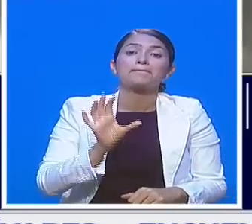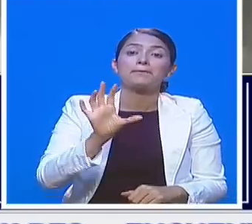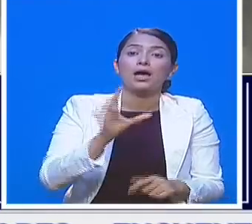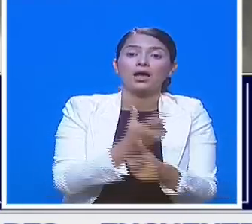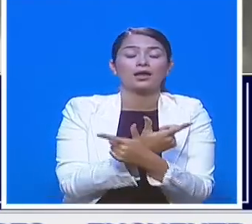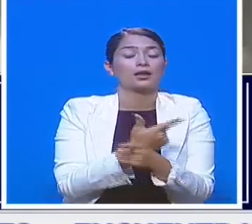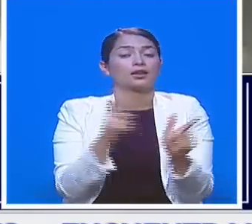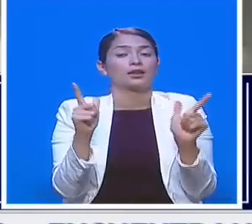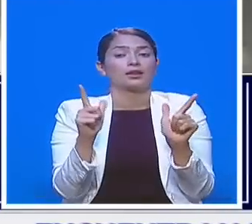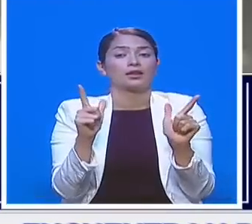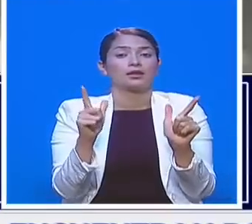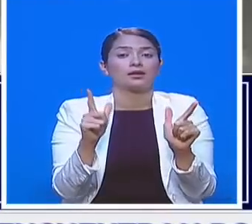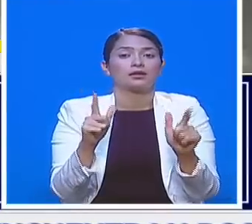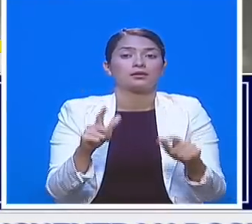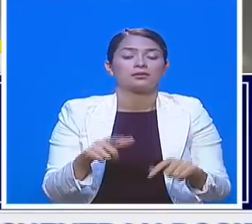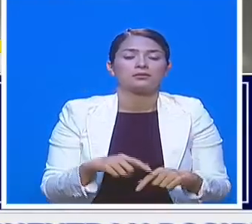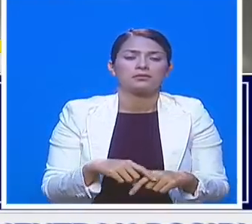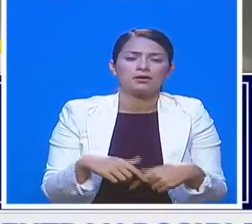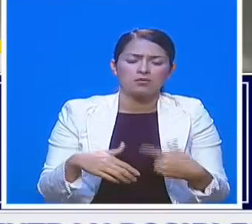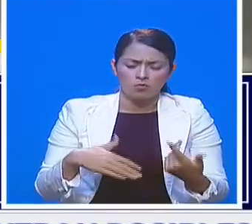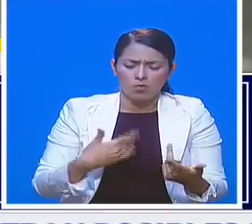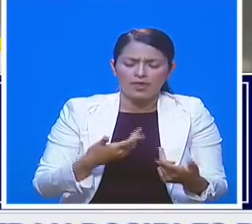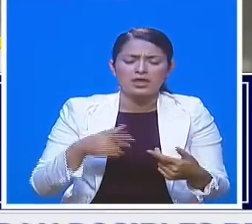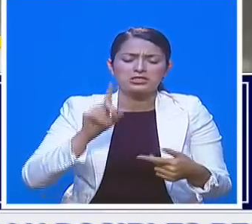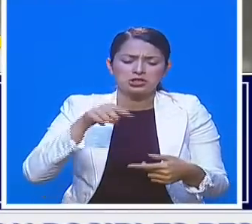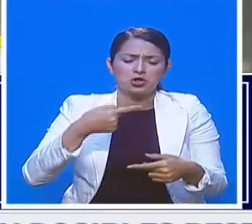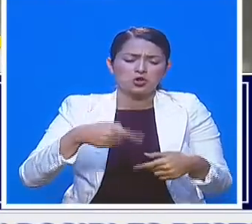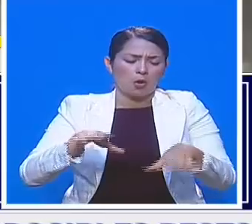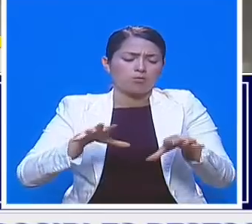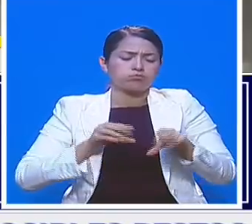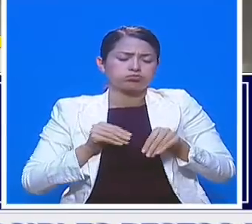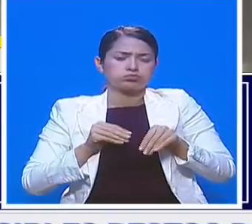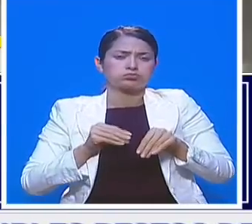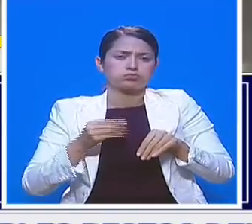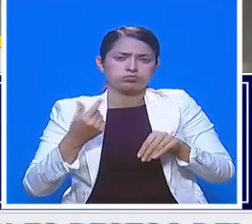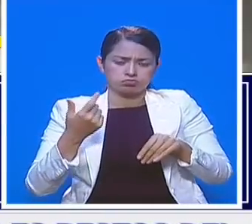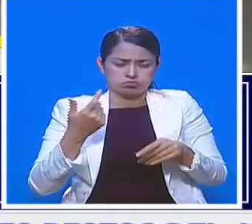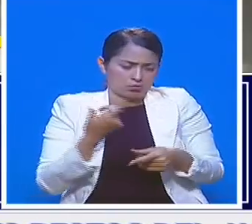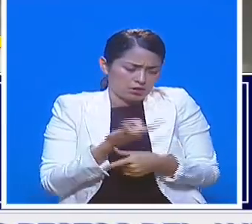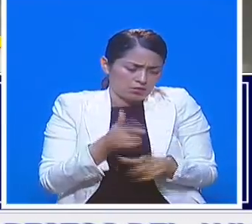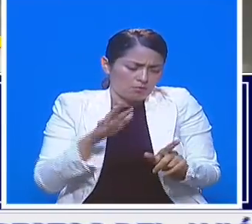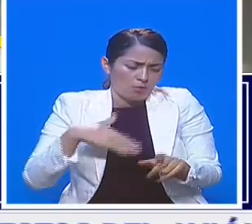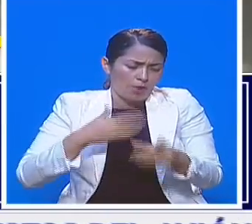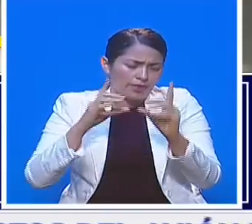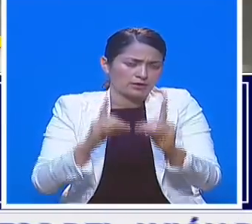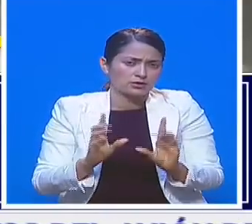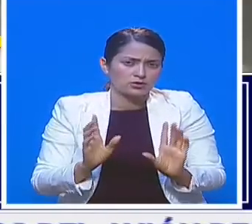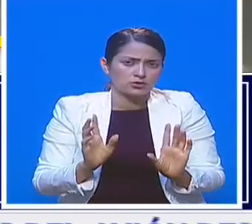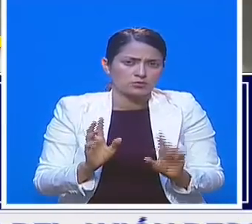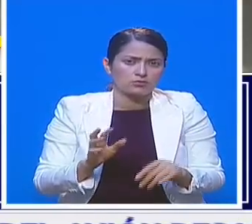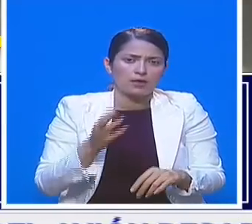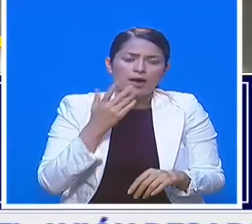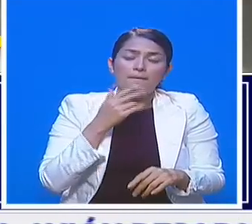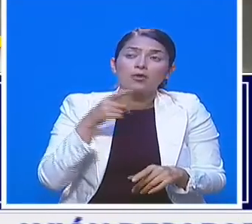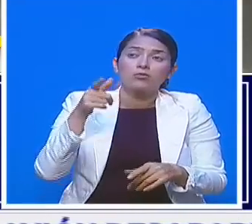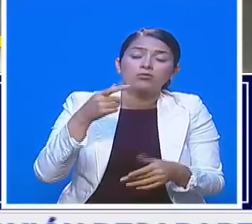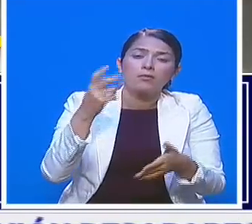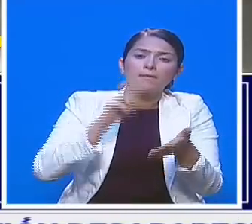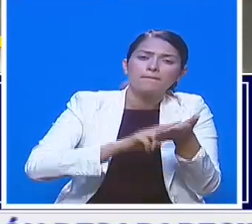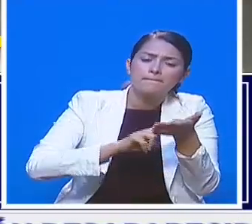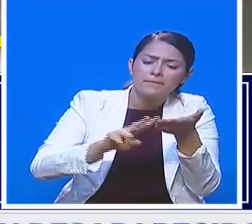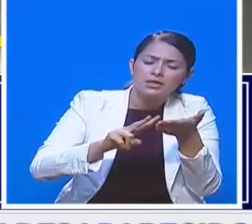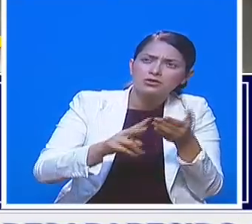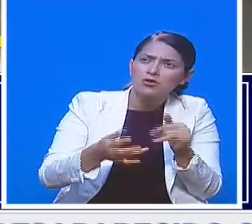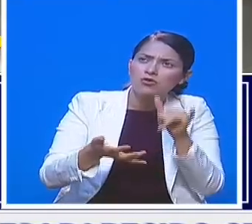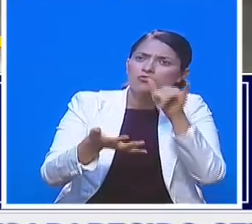libre de admitir o no a quien quiera. Lo que no puede ser que una visa, un ingreso a un país, sea